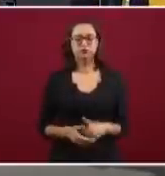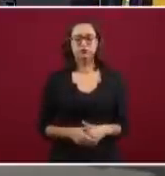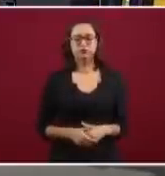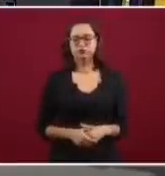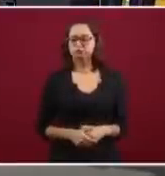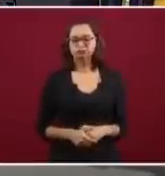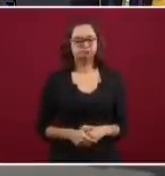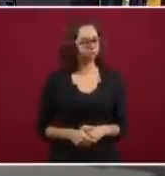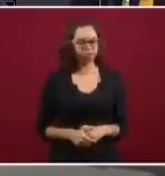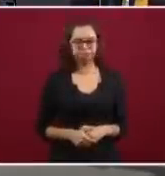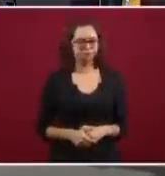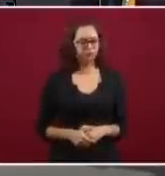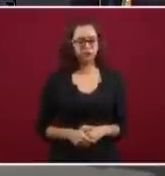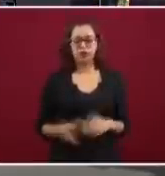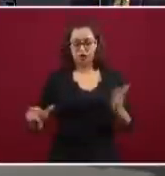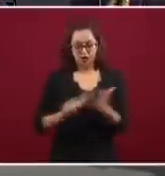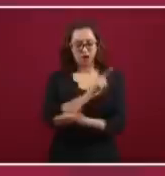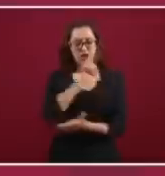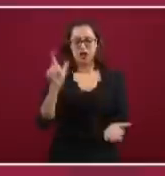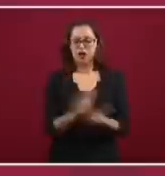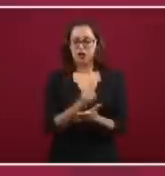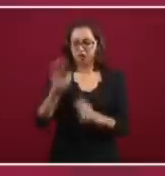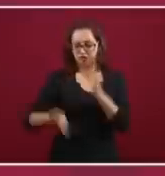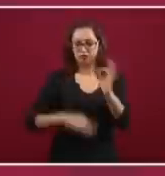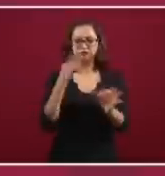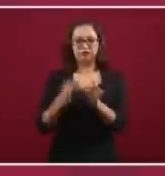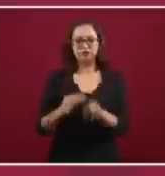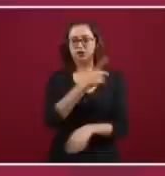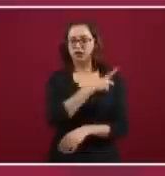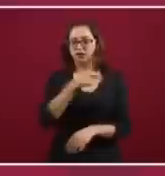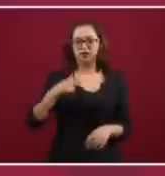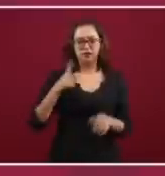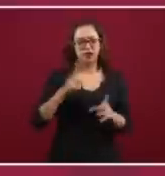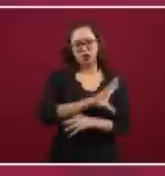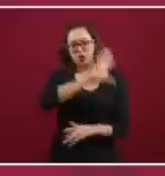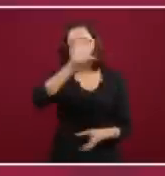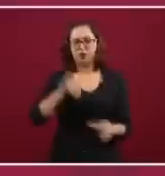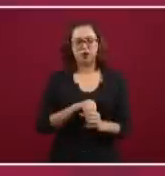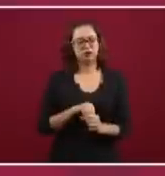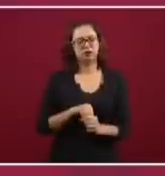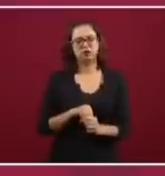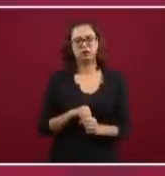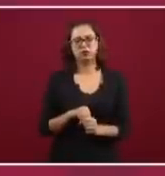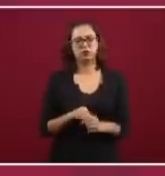No se tiene que cumplir con la ley en todos los casos,